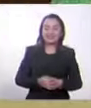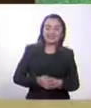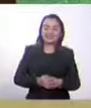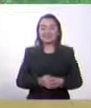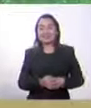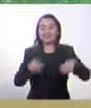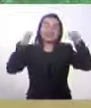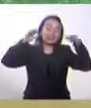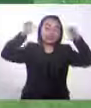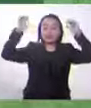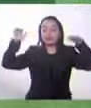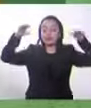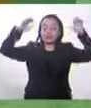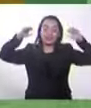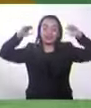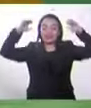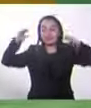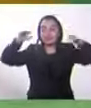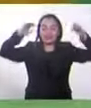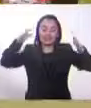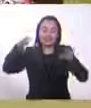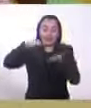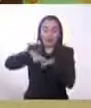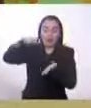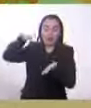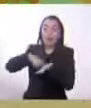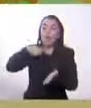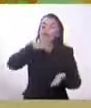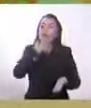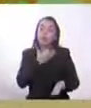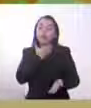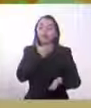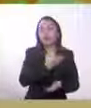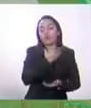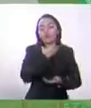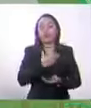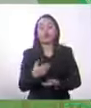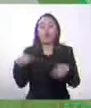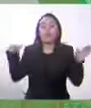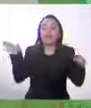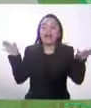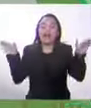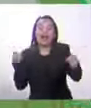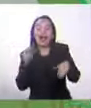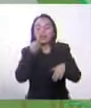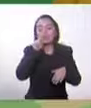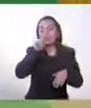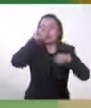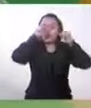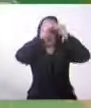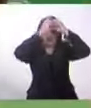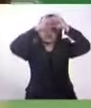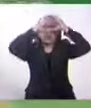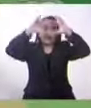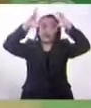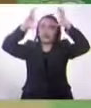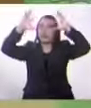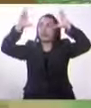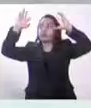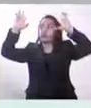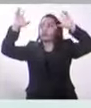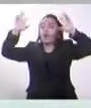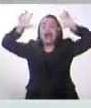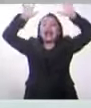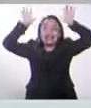Que llueva, que llueva. La rana está en la cueva. Los pajaritos cantan. Las nubes se levantan. Que sí, que